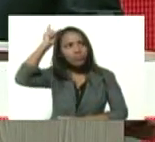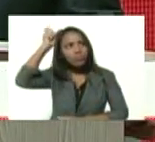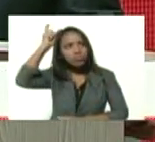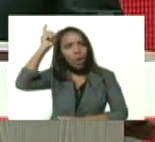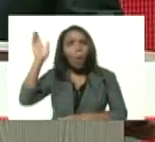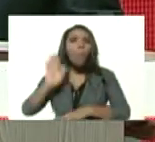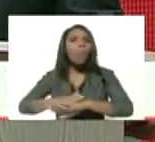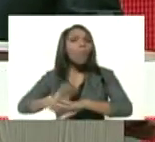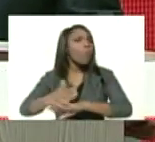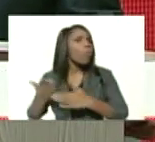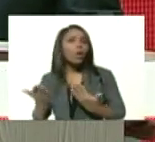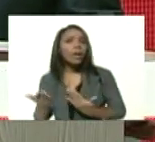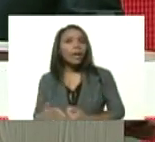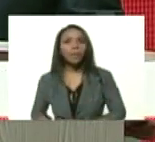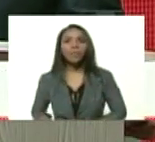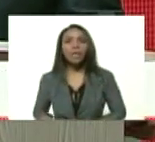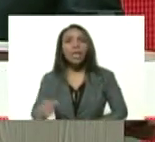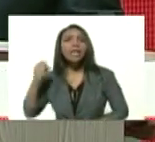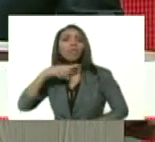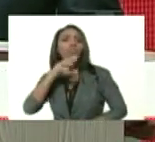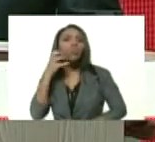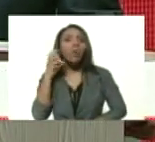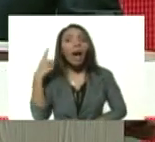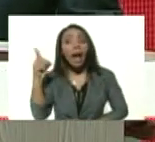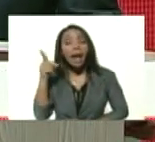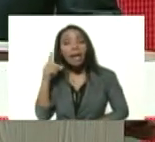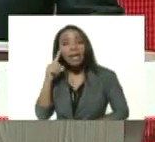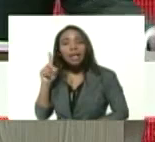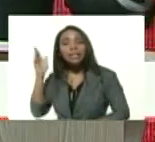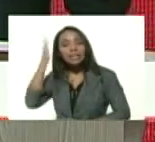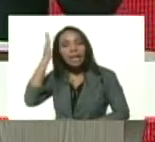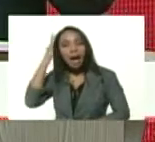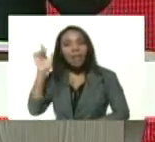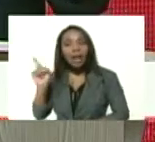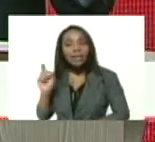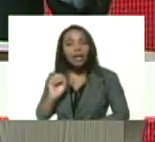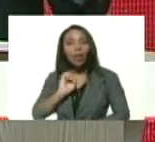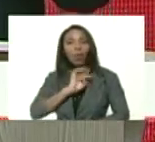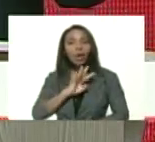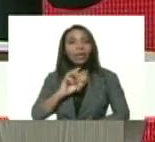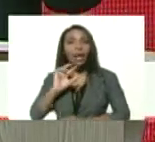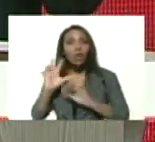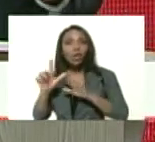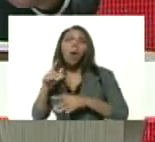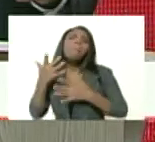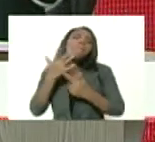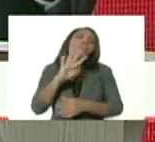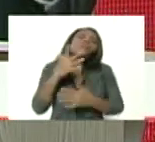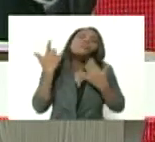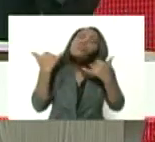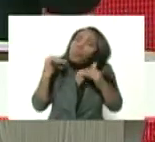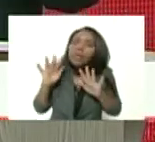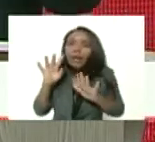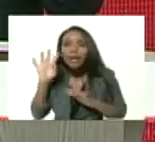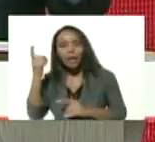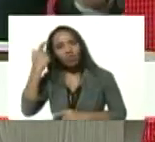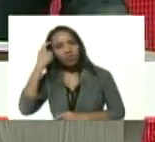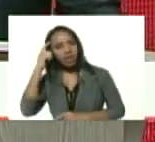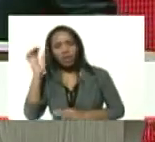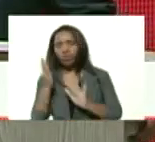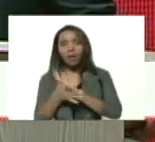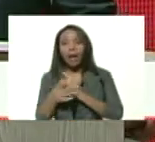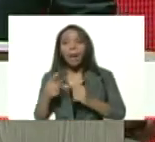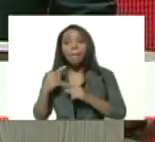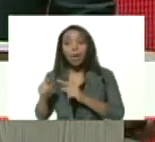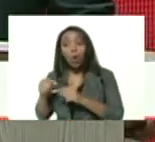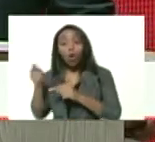qué Iván Duque, si fue enterado hace 48 horas, supongamos que no sabía, aunque Cliver Alcalá Cordones dice que sí sabía?